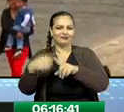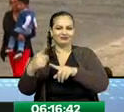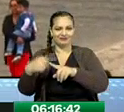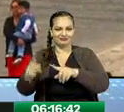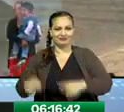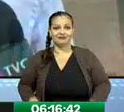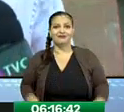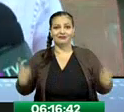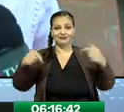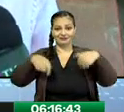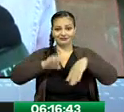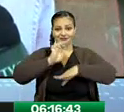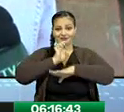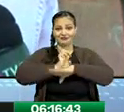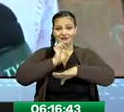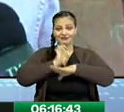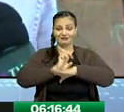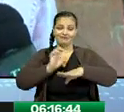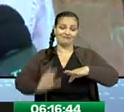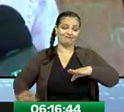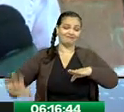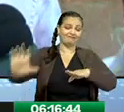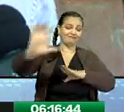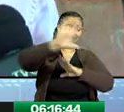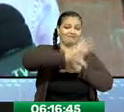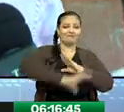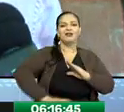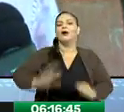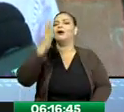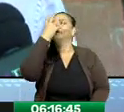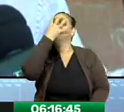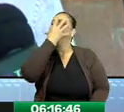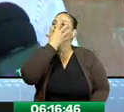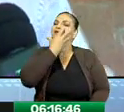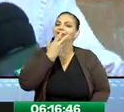vivimos en una geografía privilegiada. ¡Qué maravilla! Es extraordinario, oiga, todo lo que tenemos.